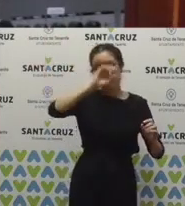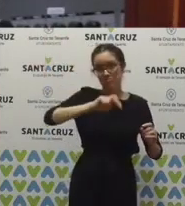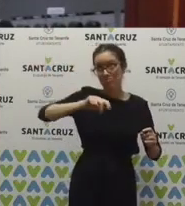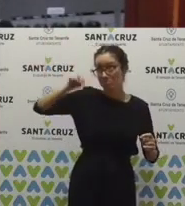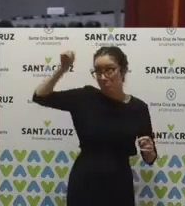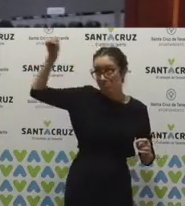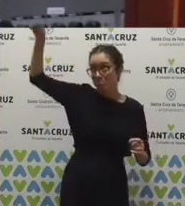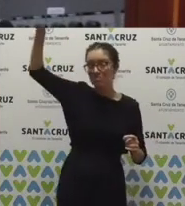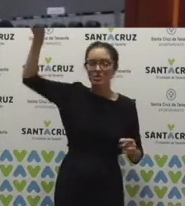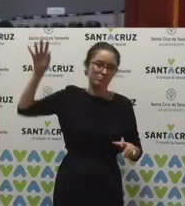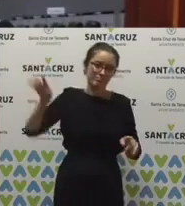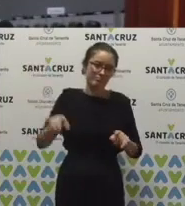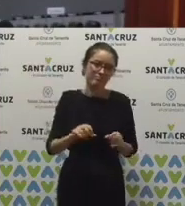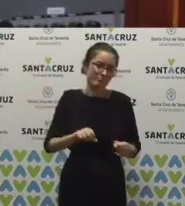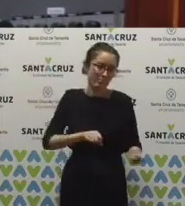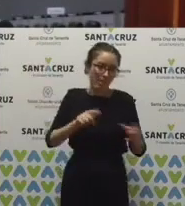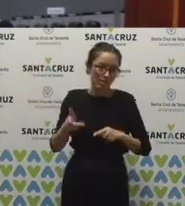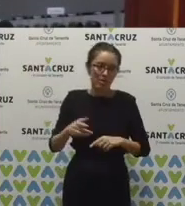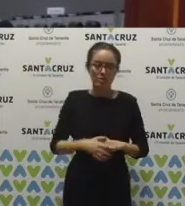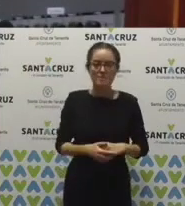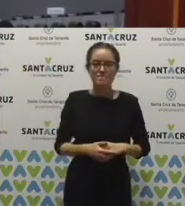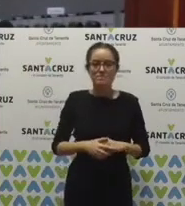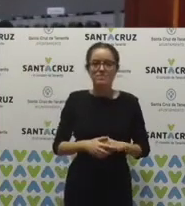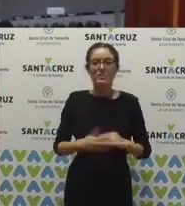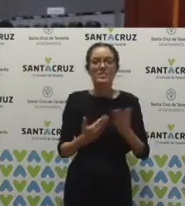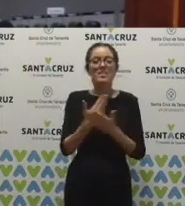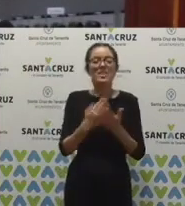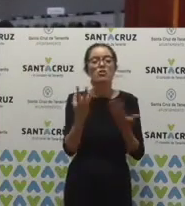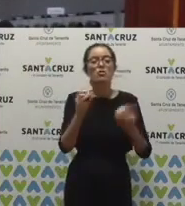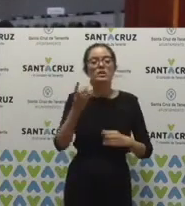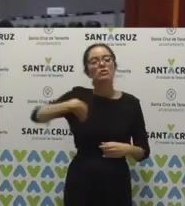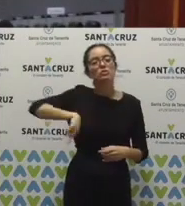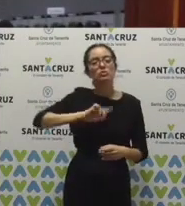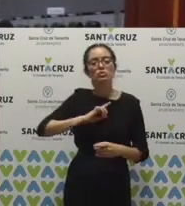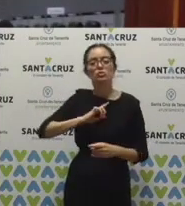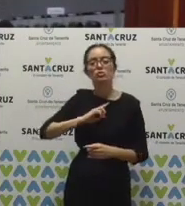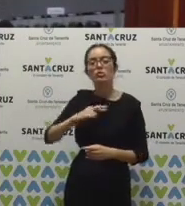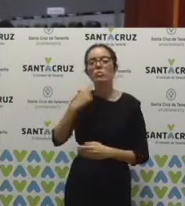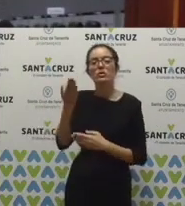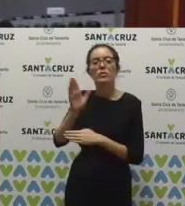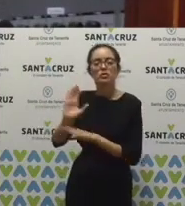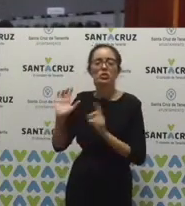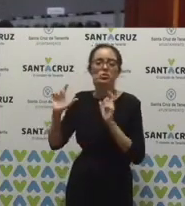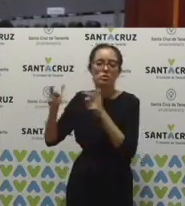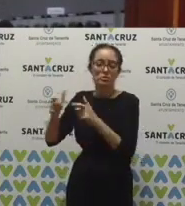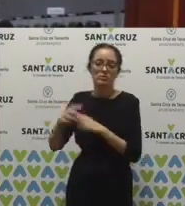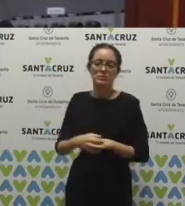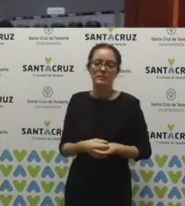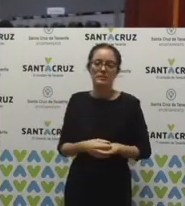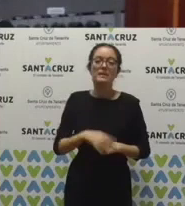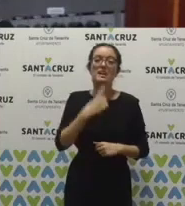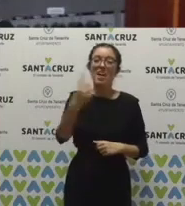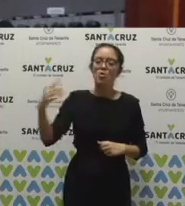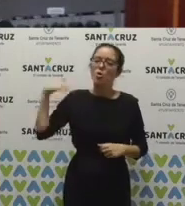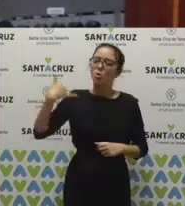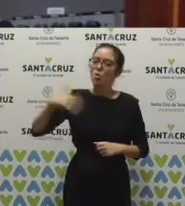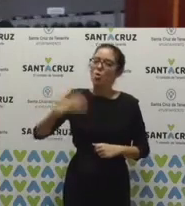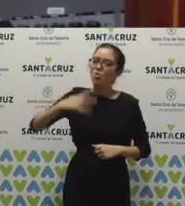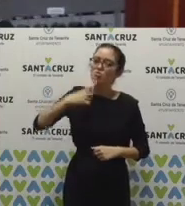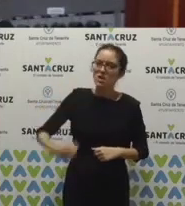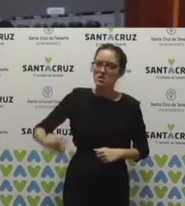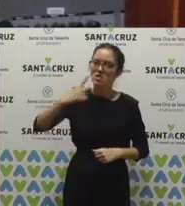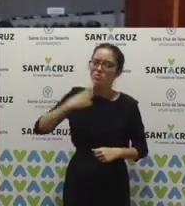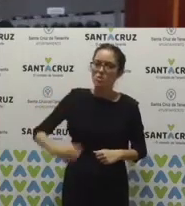90 días de los cuales solo hemos celebrado juntas de portavoces cada una cara de perro indie que ha costado que